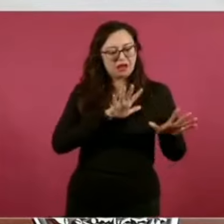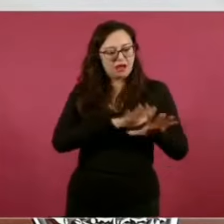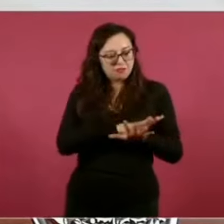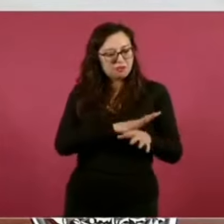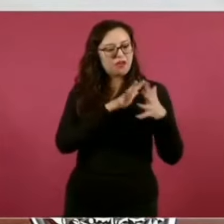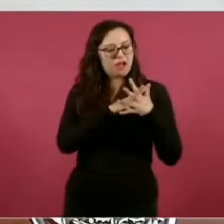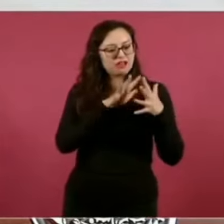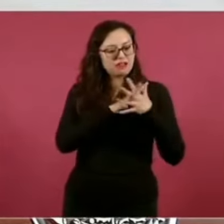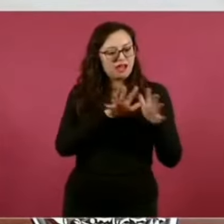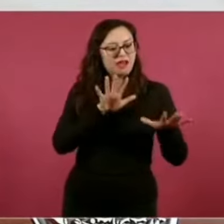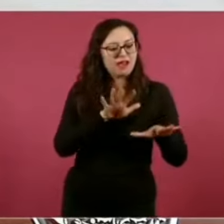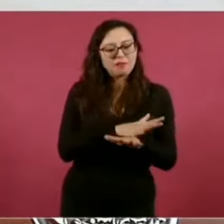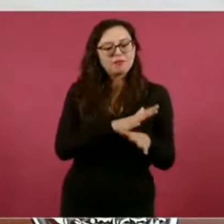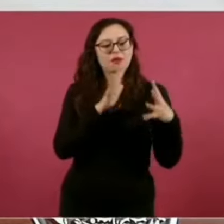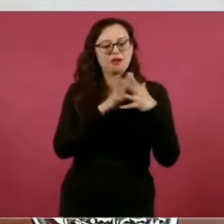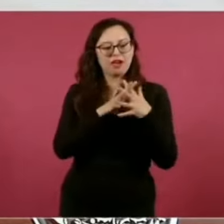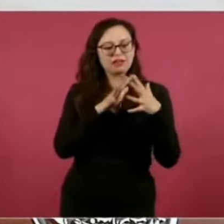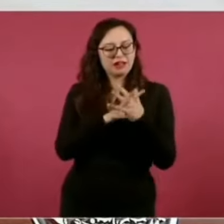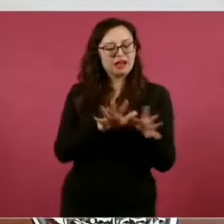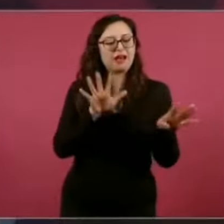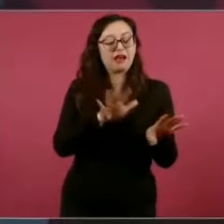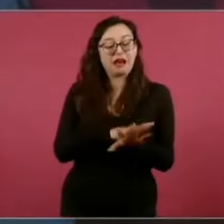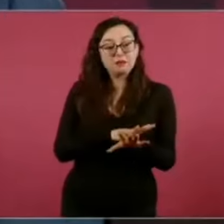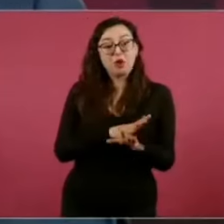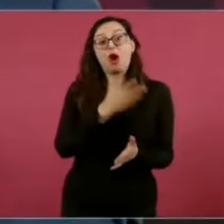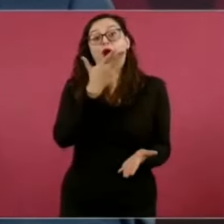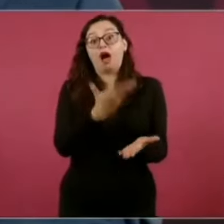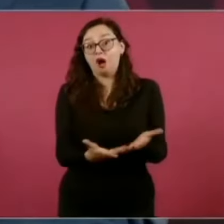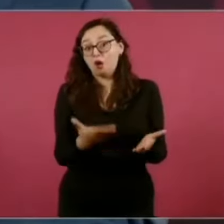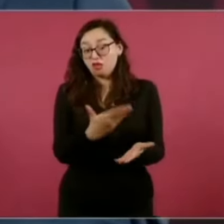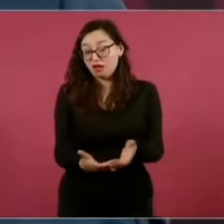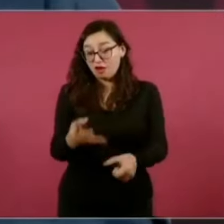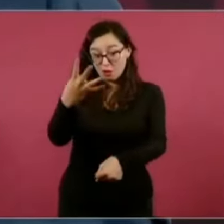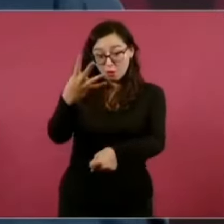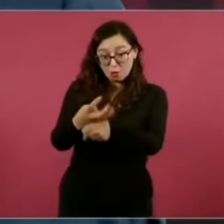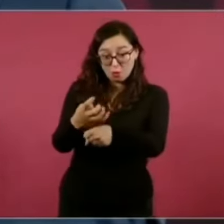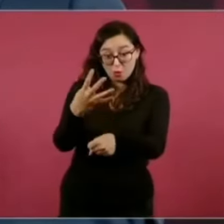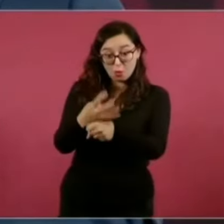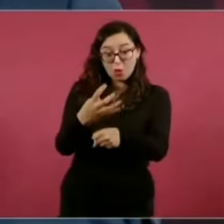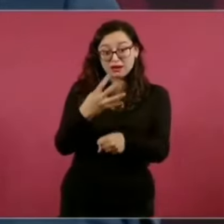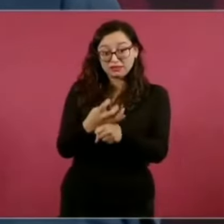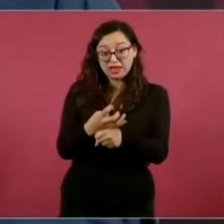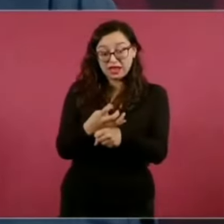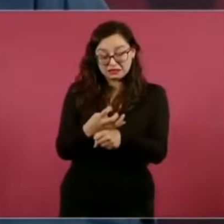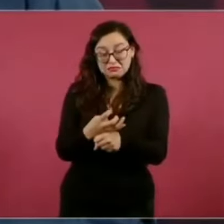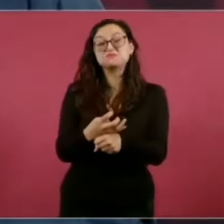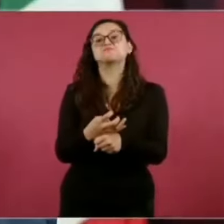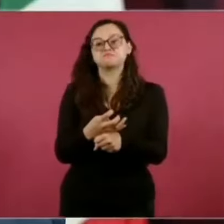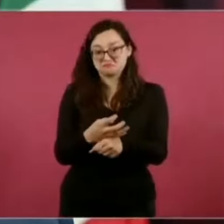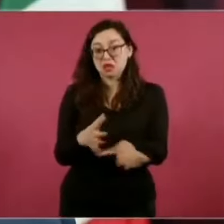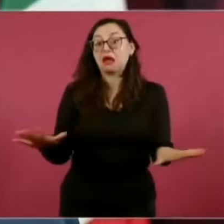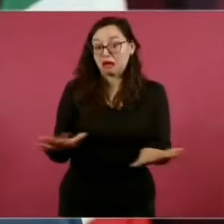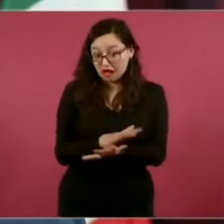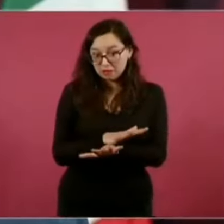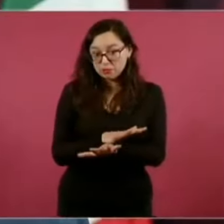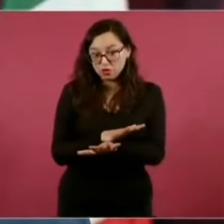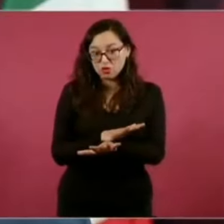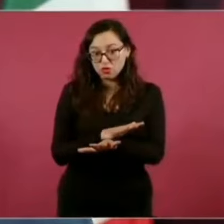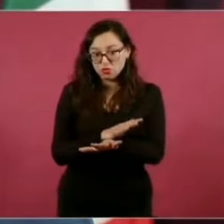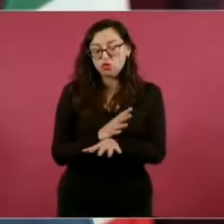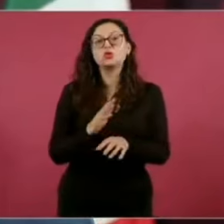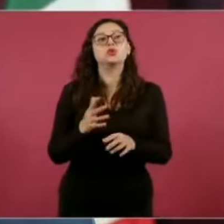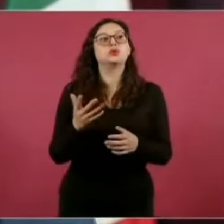logramos llevar a cabo esta transformación, el inicio de esta transformación, sentar las bases